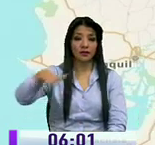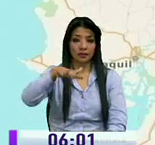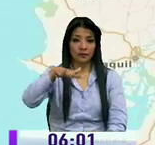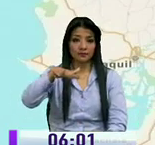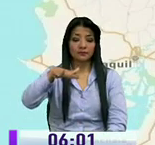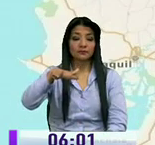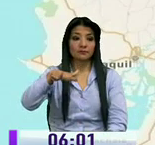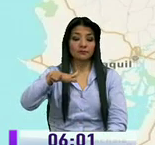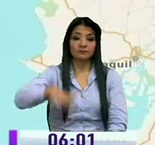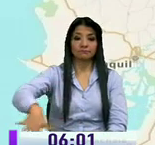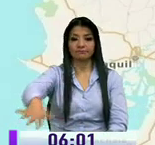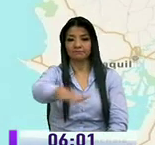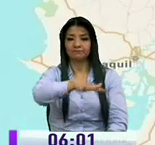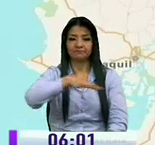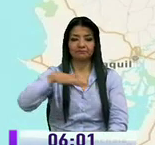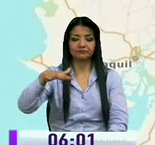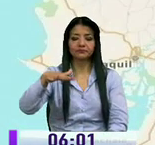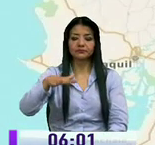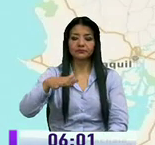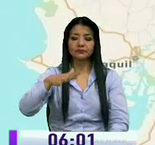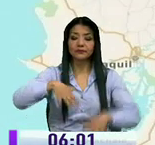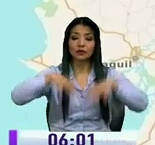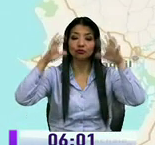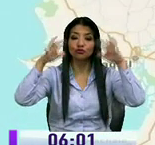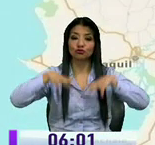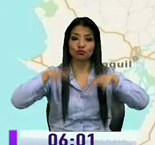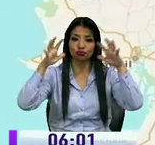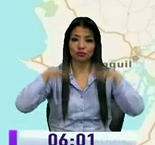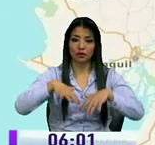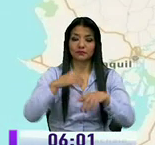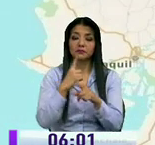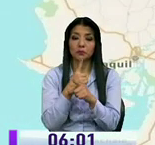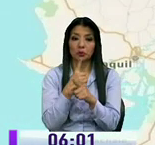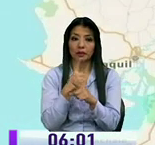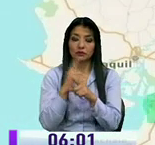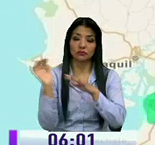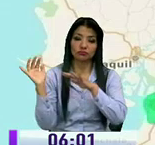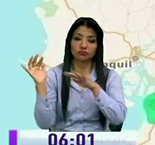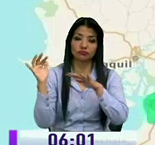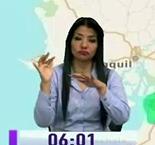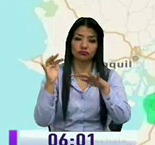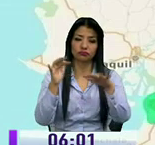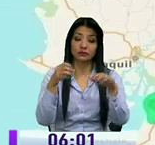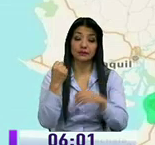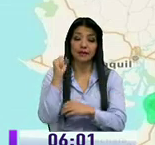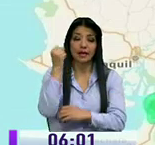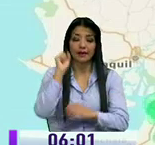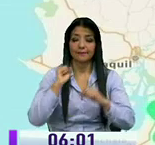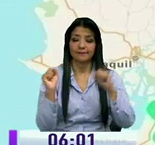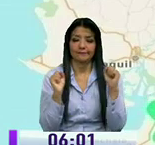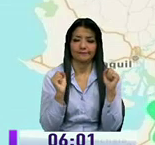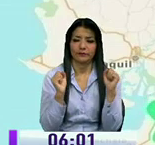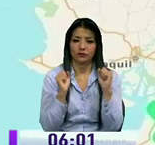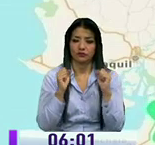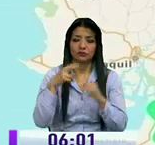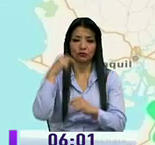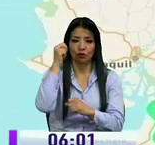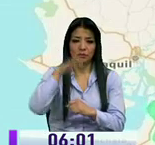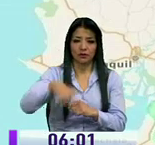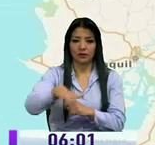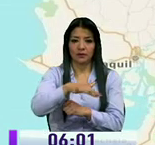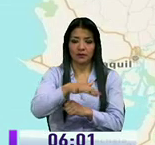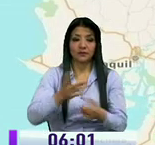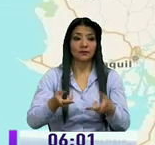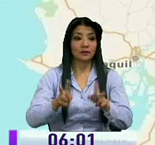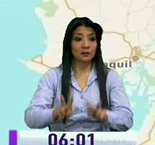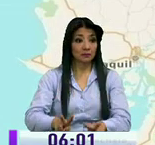del país. Y claro, eso también ahonda al mal clima hacia la Sierra Centro, Sierra Norte de Quito, Sierra Norte y